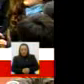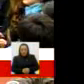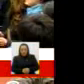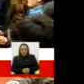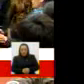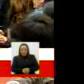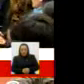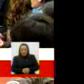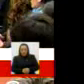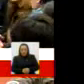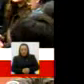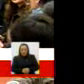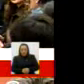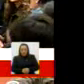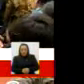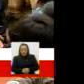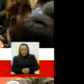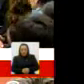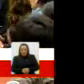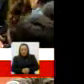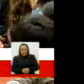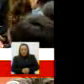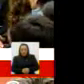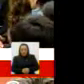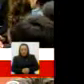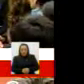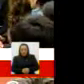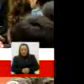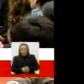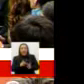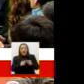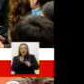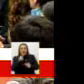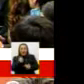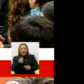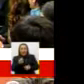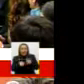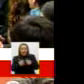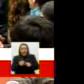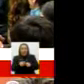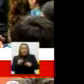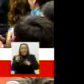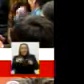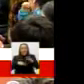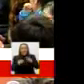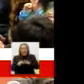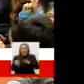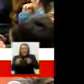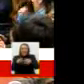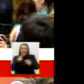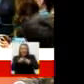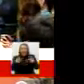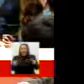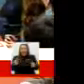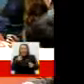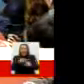Ya, ¿se podrá? Sí, perfecto. Además, yo tengo vozarrón. He vendido tamales en mis años mozos. Así